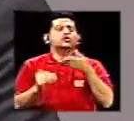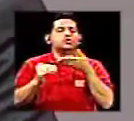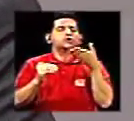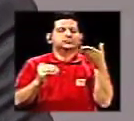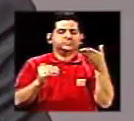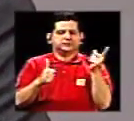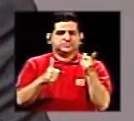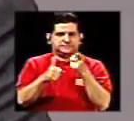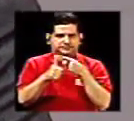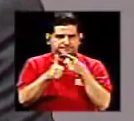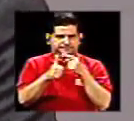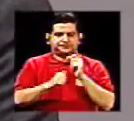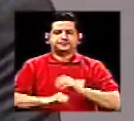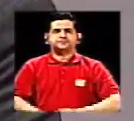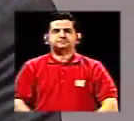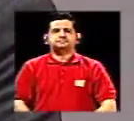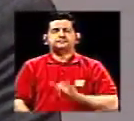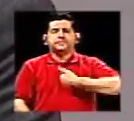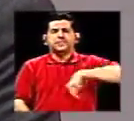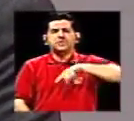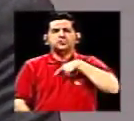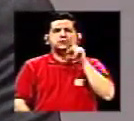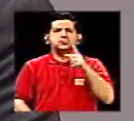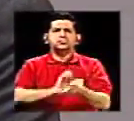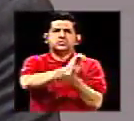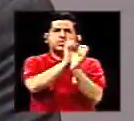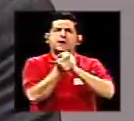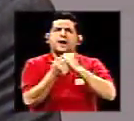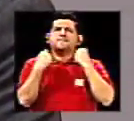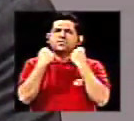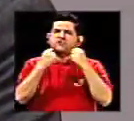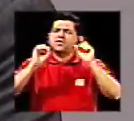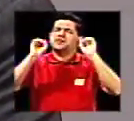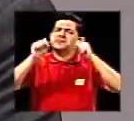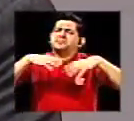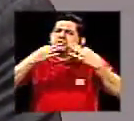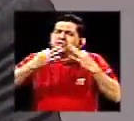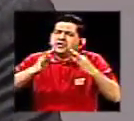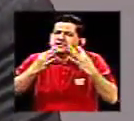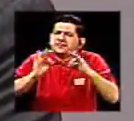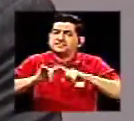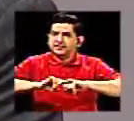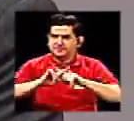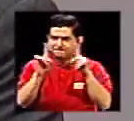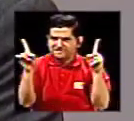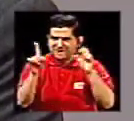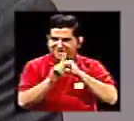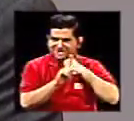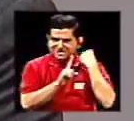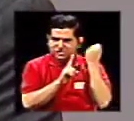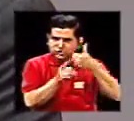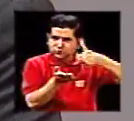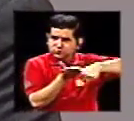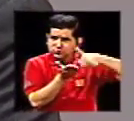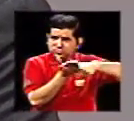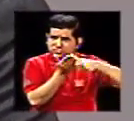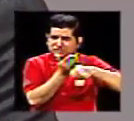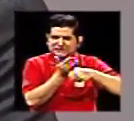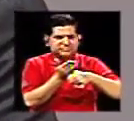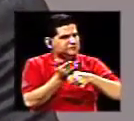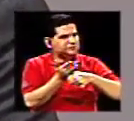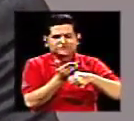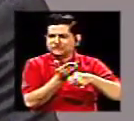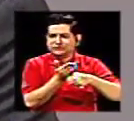La primera cuestión es que tal vez pudimos haber hecho un giro más fuerte, pero aquí la cuestión electoral está amarrada muy fuerte